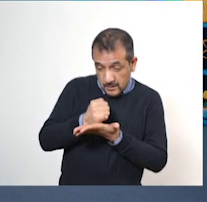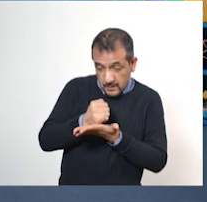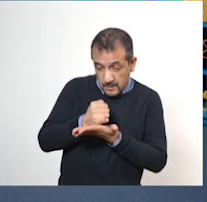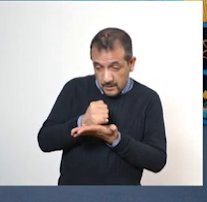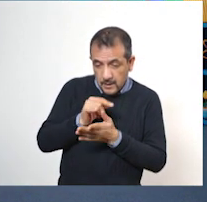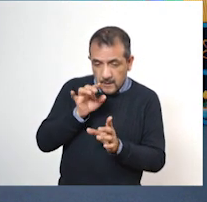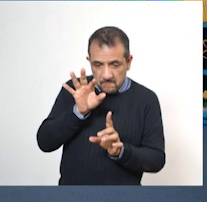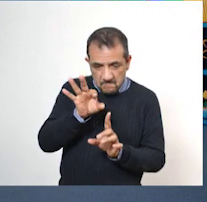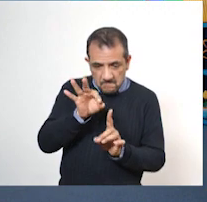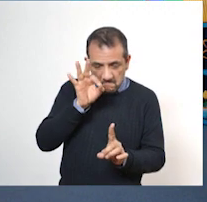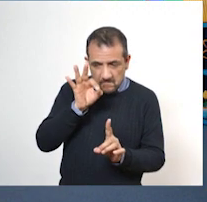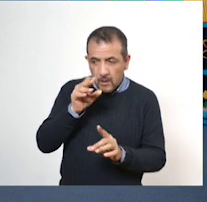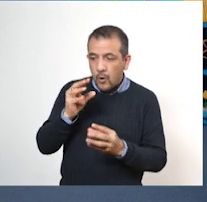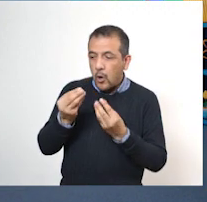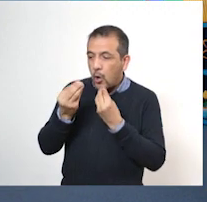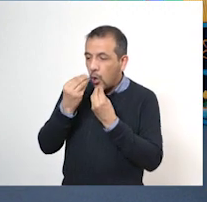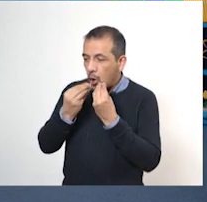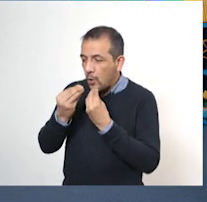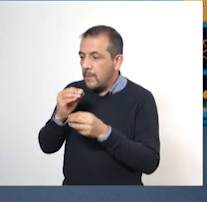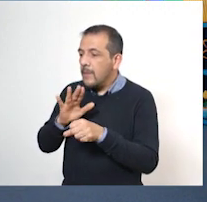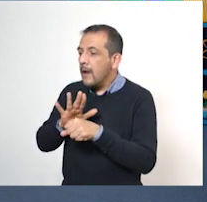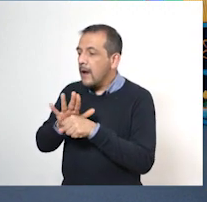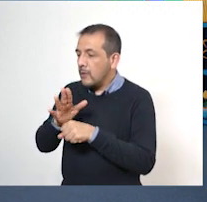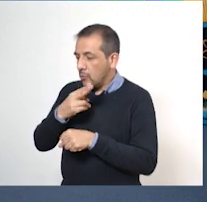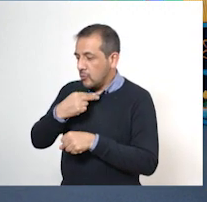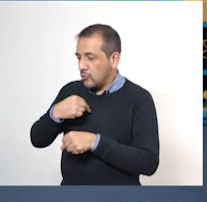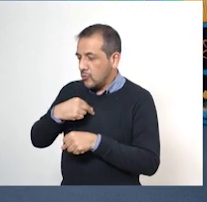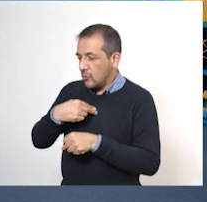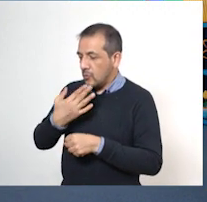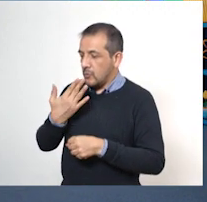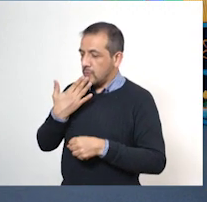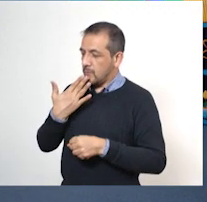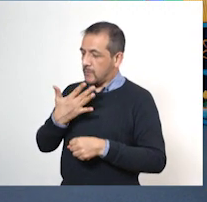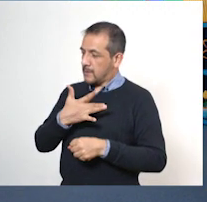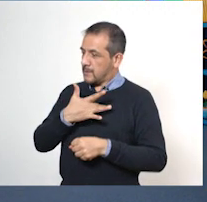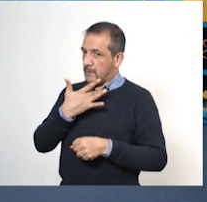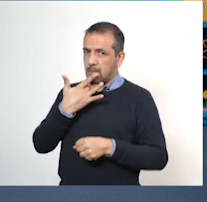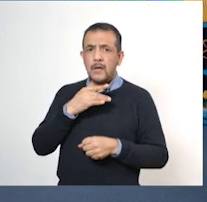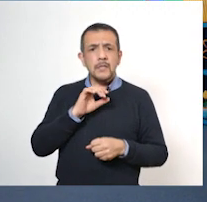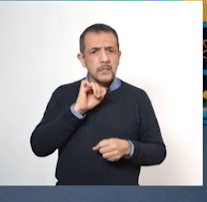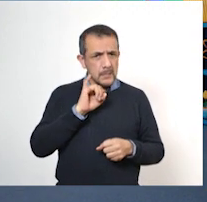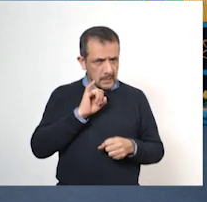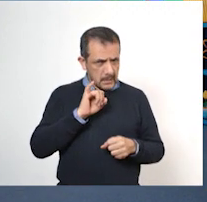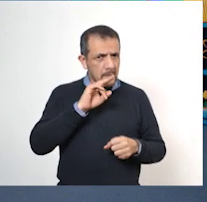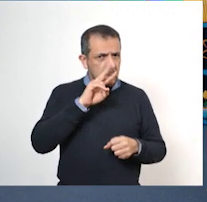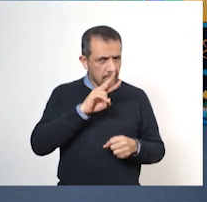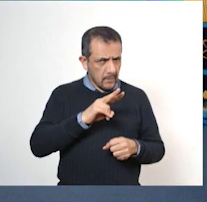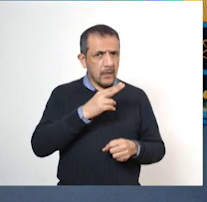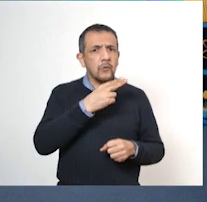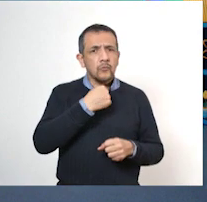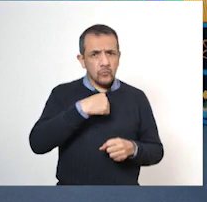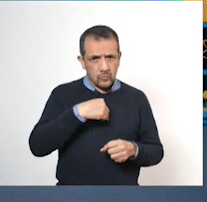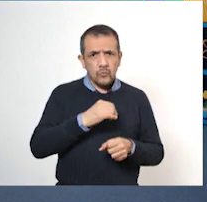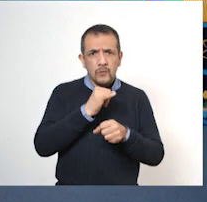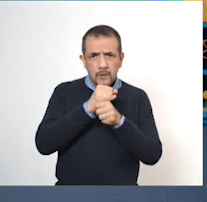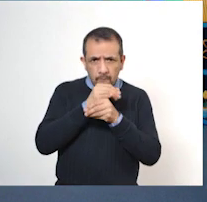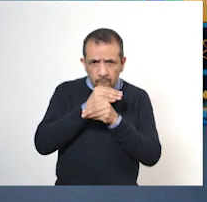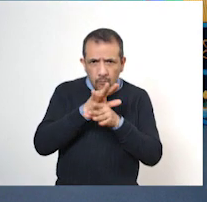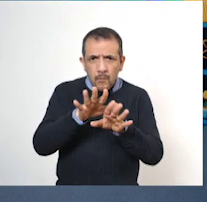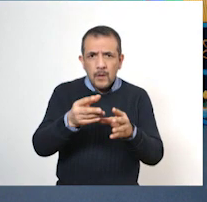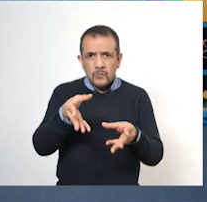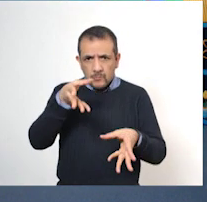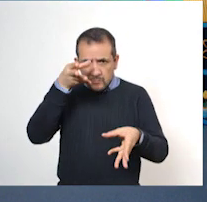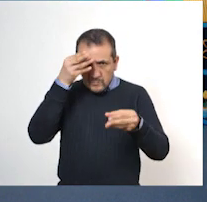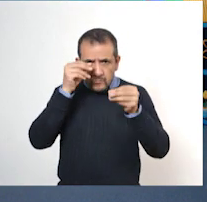en relación a nuestra alimentación son parte de nuestro bienestar. Es cierto que la información que recibimos